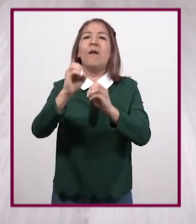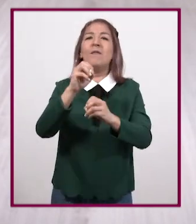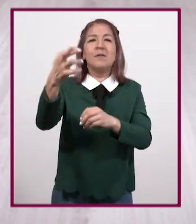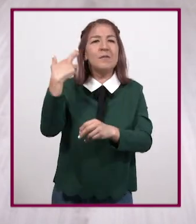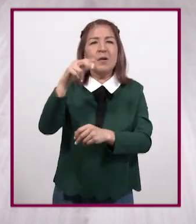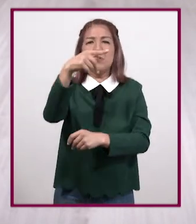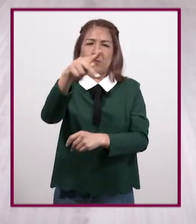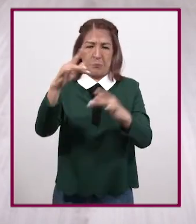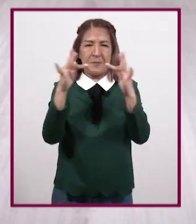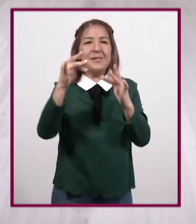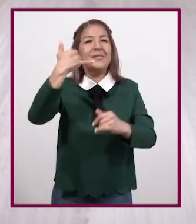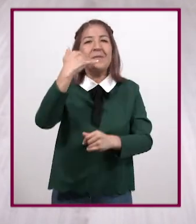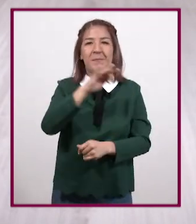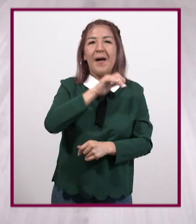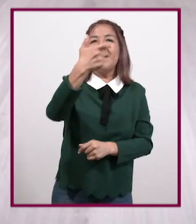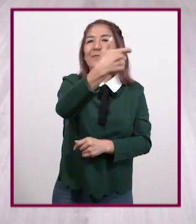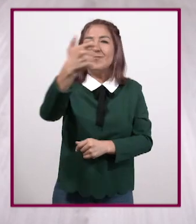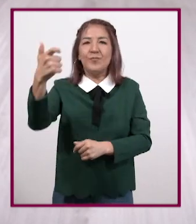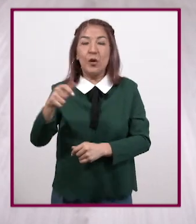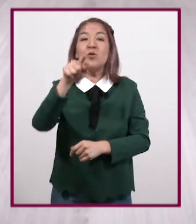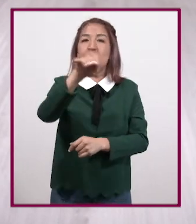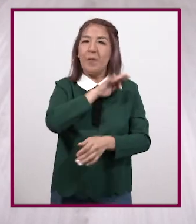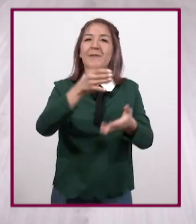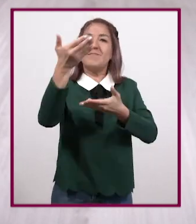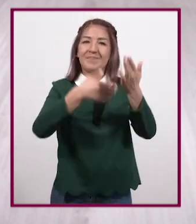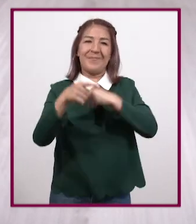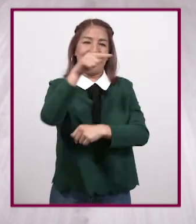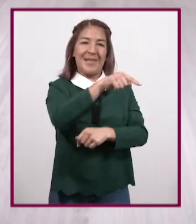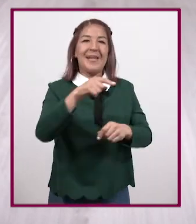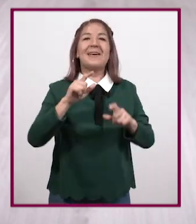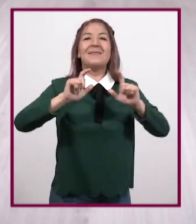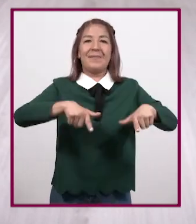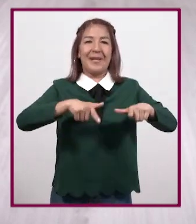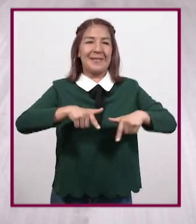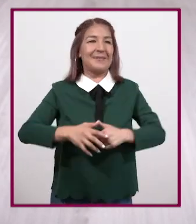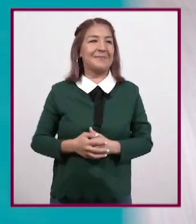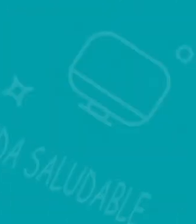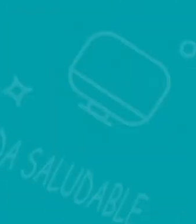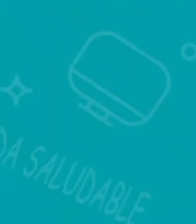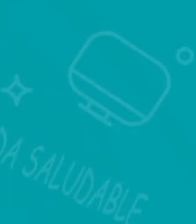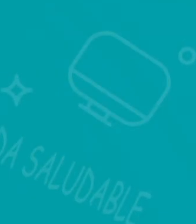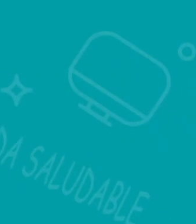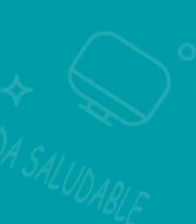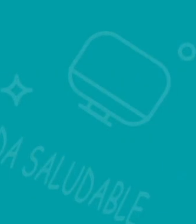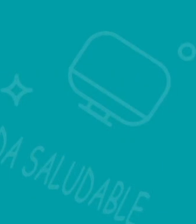usar una grabadora o incluso su propio celular. Y no olviden compartirlo en nuestras redes sociales.